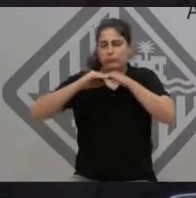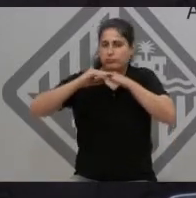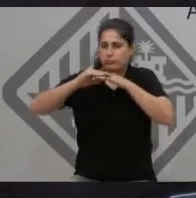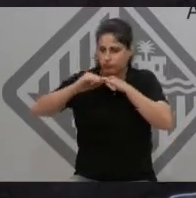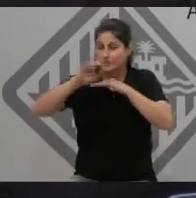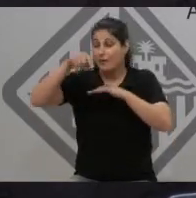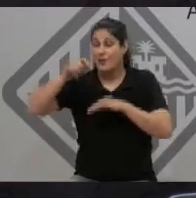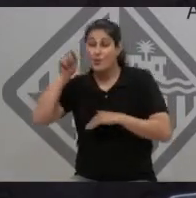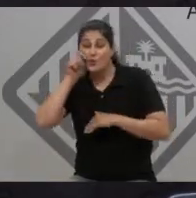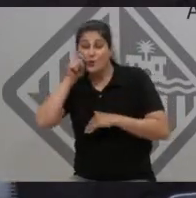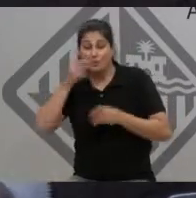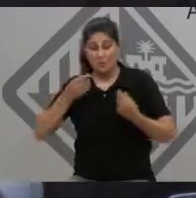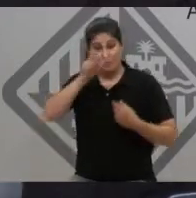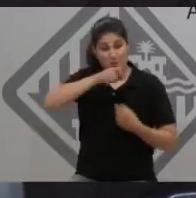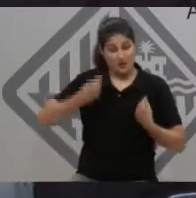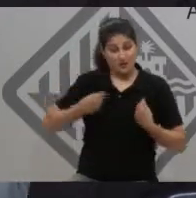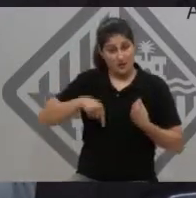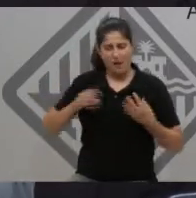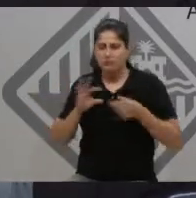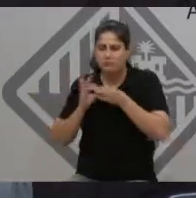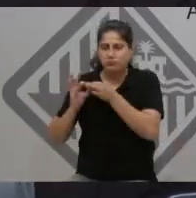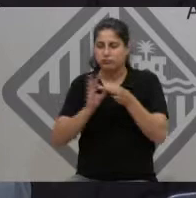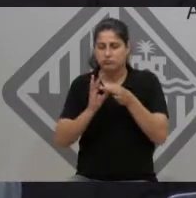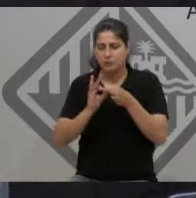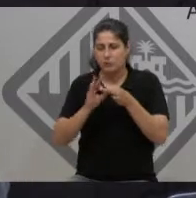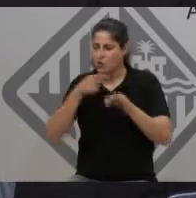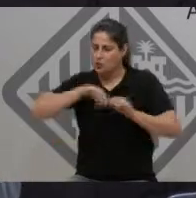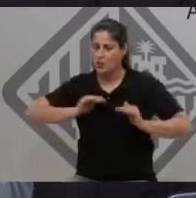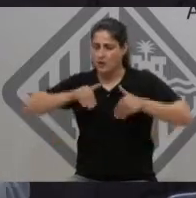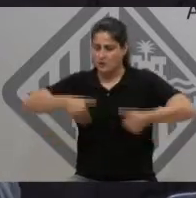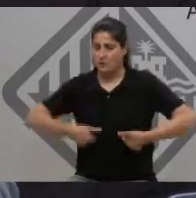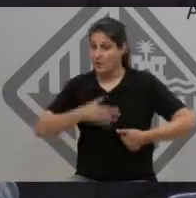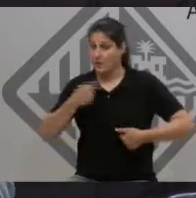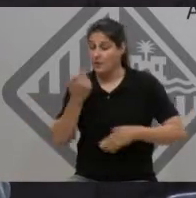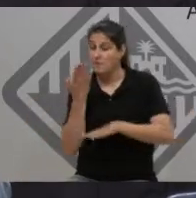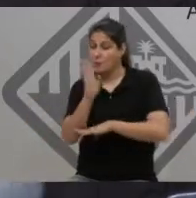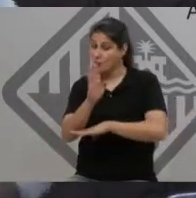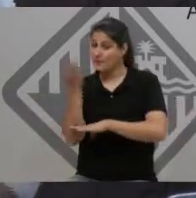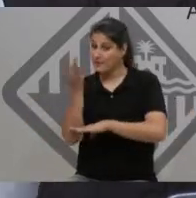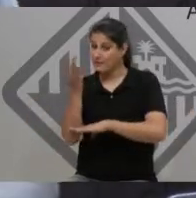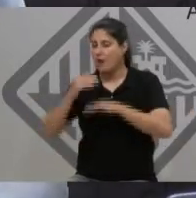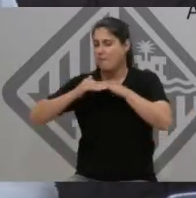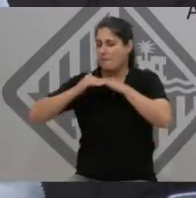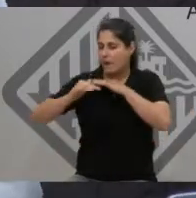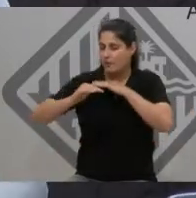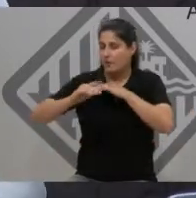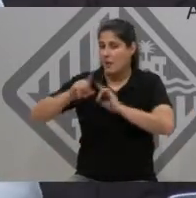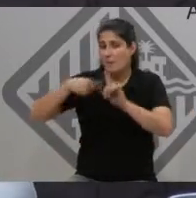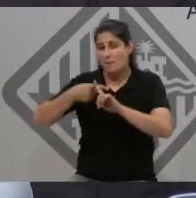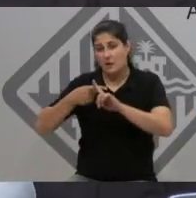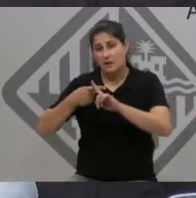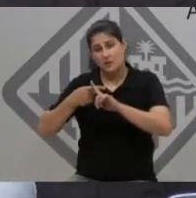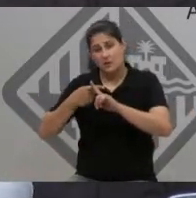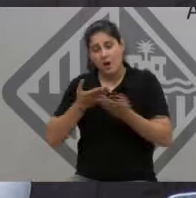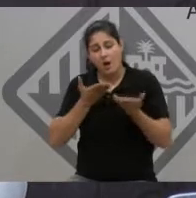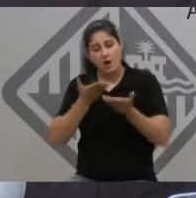convivencia entre visitantes y residentes. Por eso, nuestras dos siguientes propuestas van a ser mantener y ampliar las ayudas al comercio